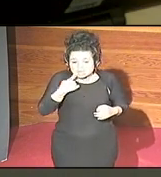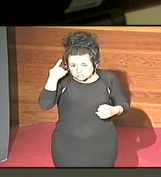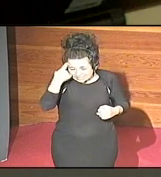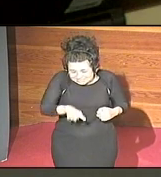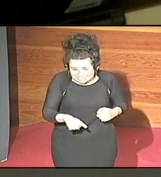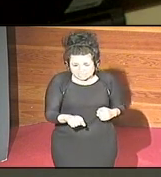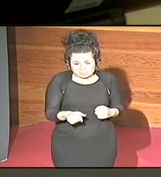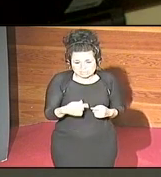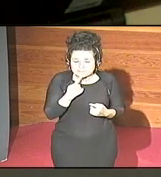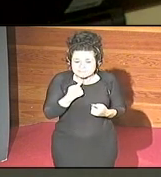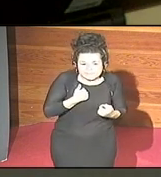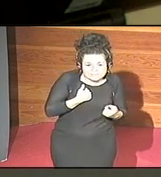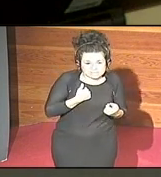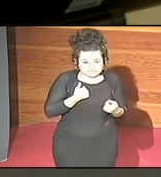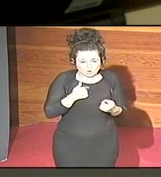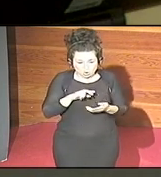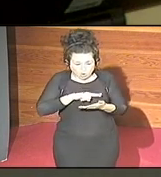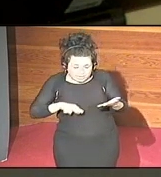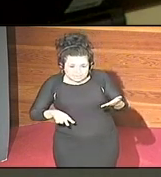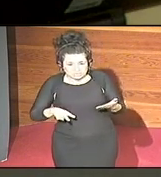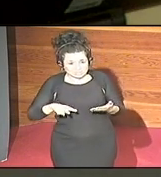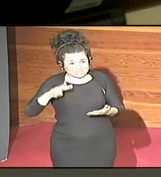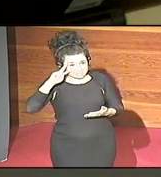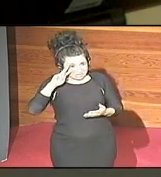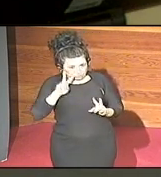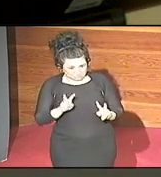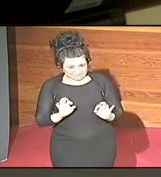leído de especialistas del tema. Es muy complicado.